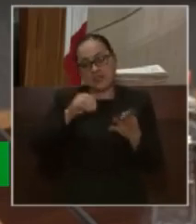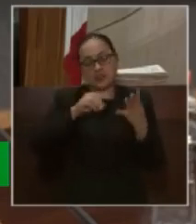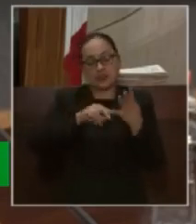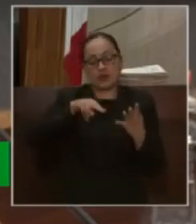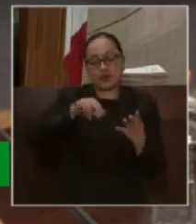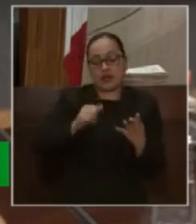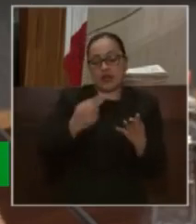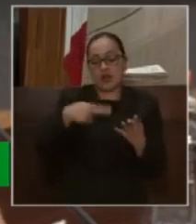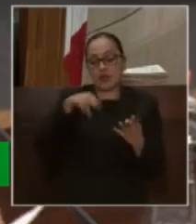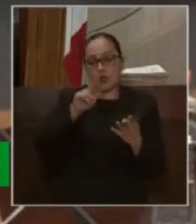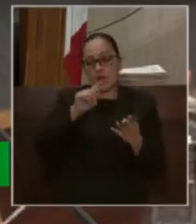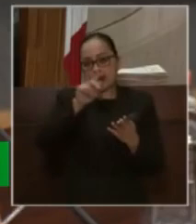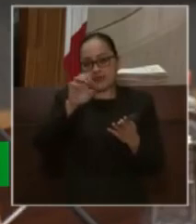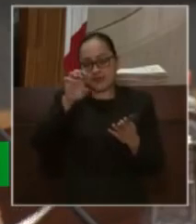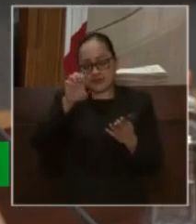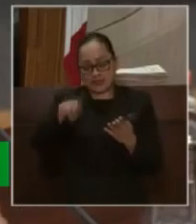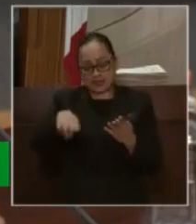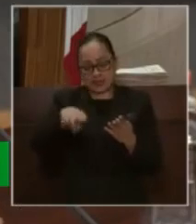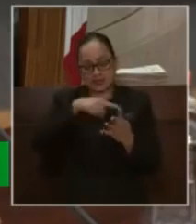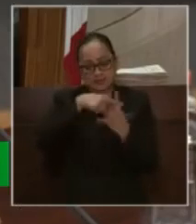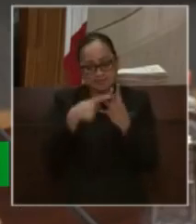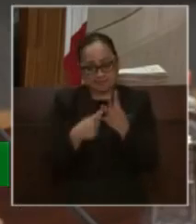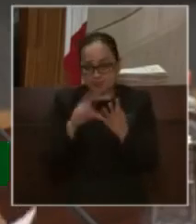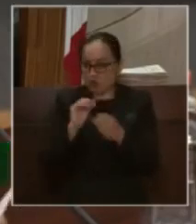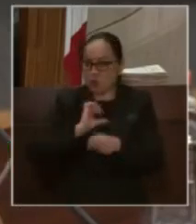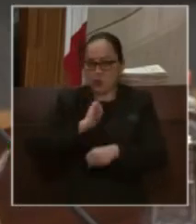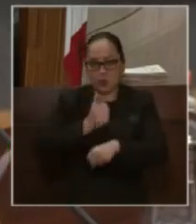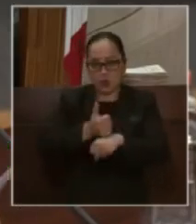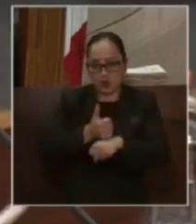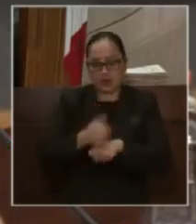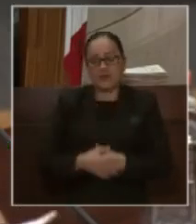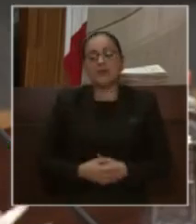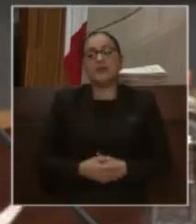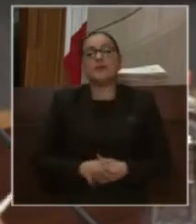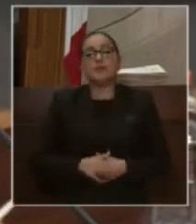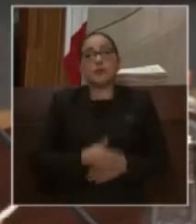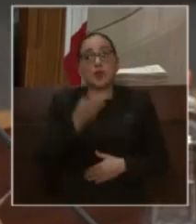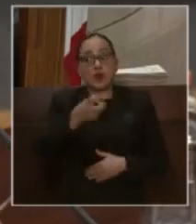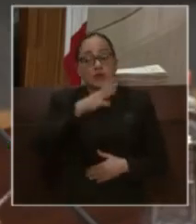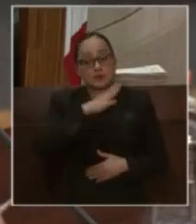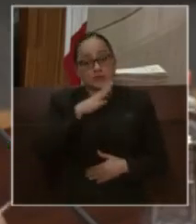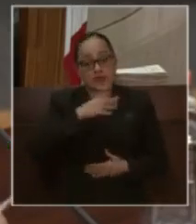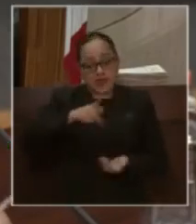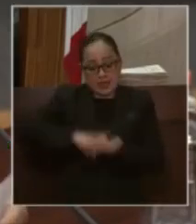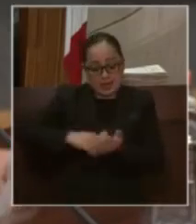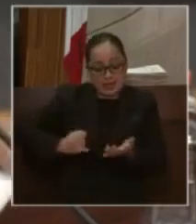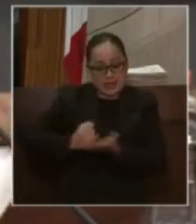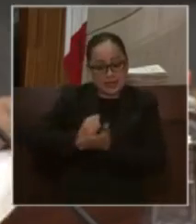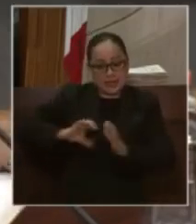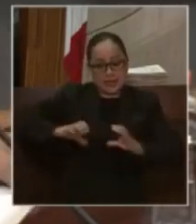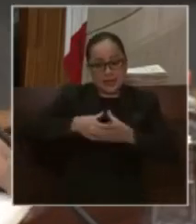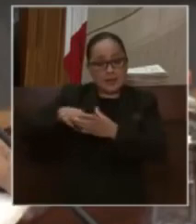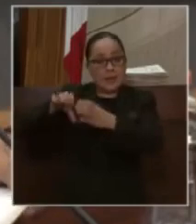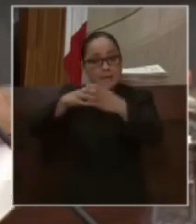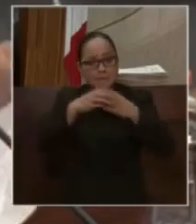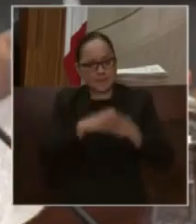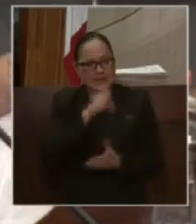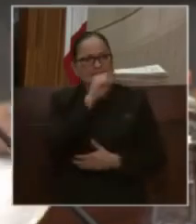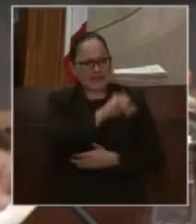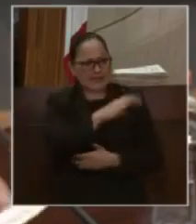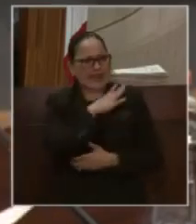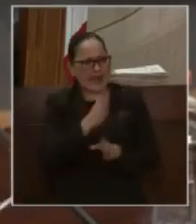Nahuatzen. Tal como se razona en las propuestas, las determinaciones de los consejos distritales se encuentran